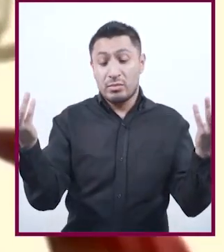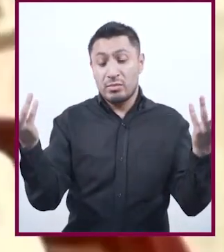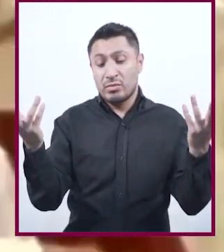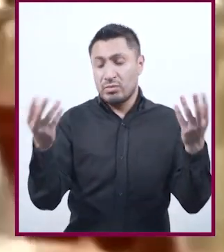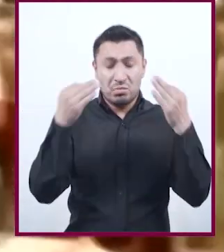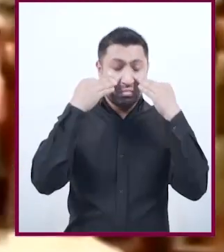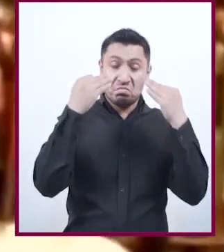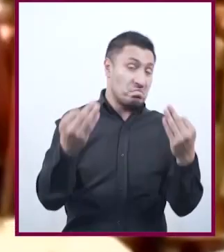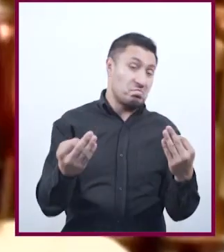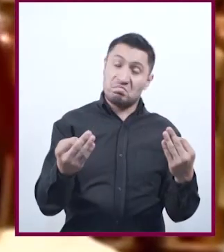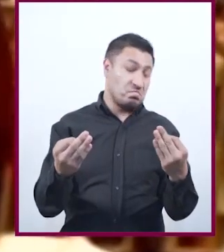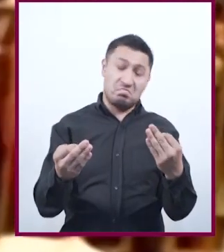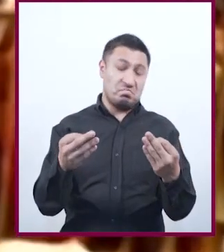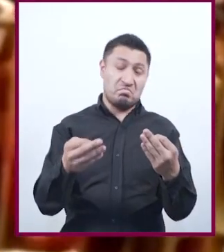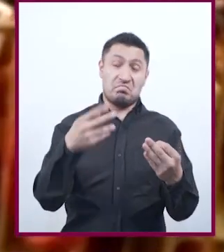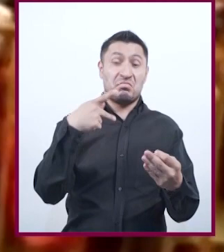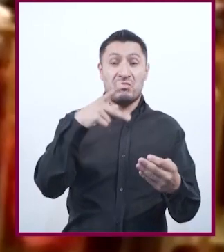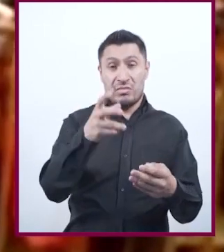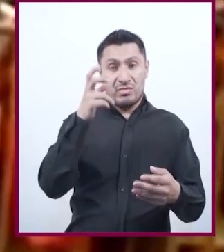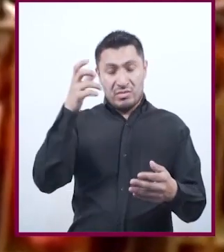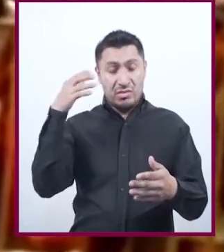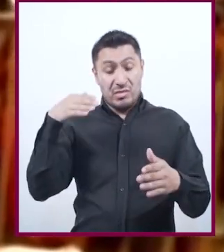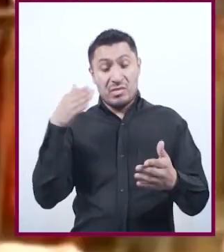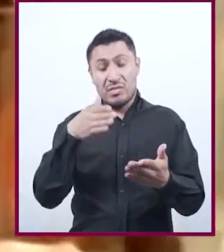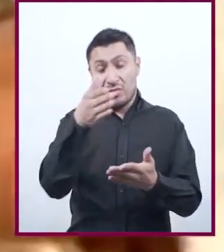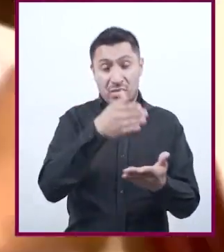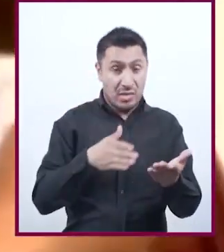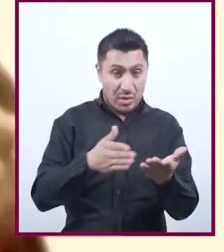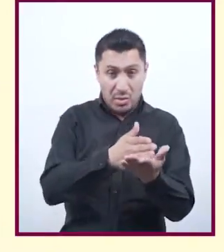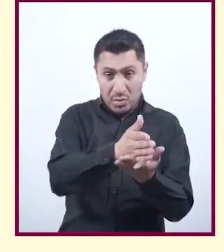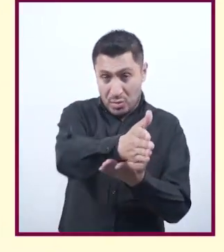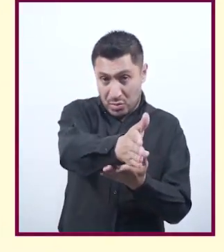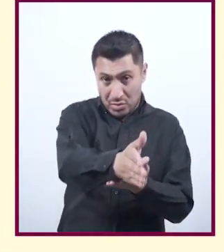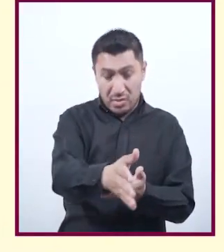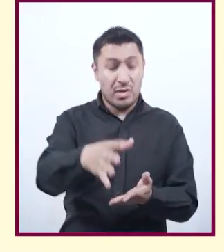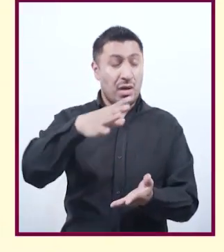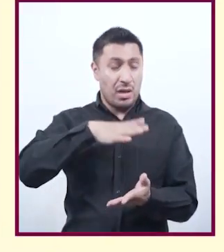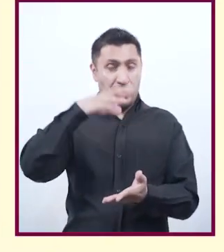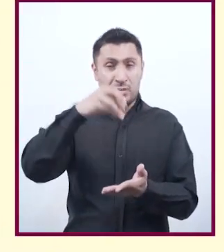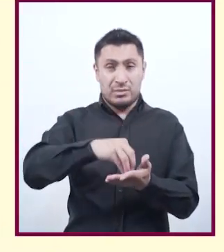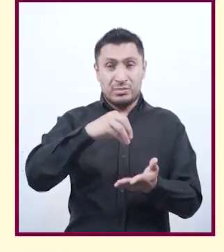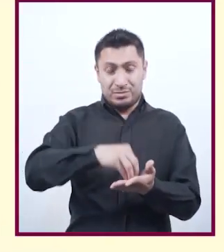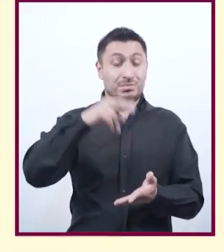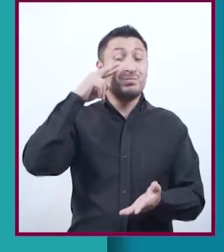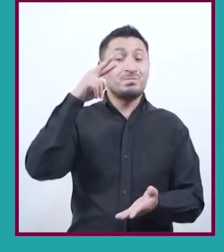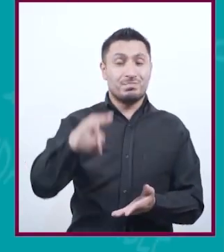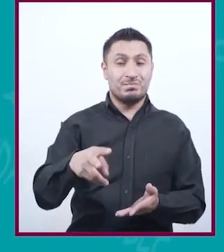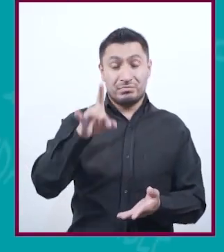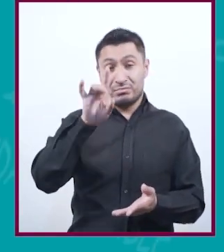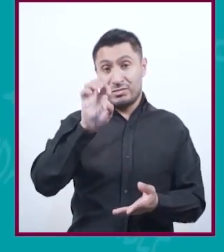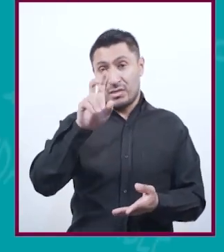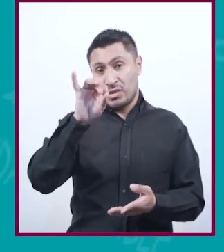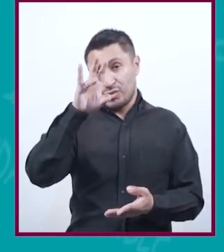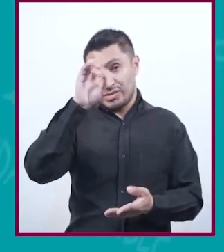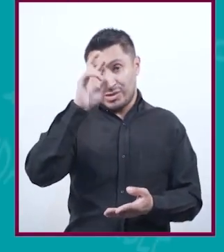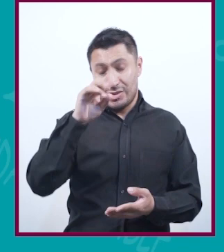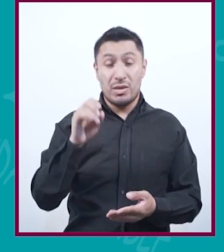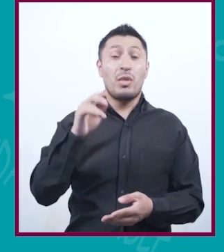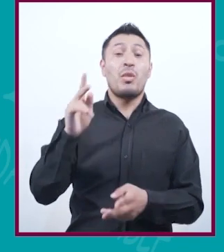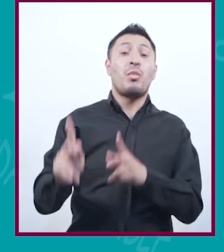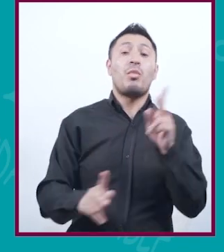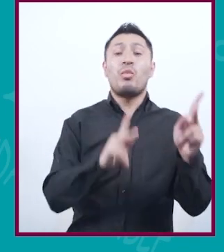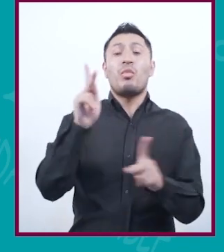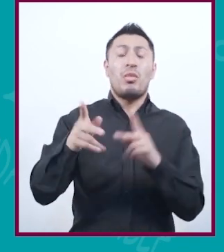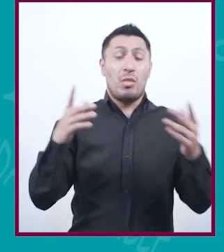Cortés se ve todavía en el devocionario de los pueblos y barrios originarios, ¿no? ¿Qué papel juega la